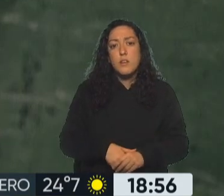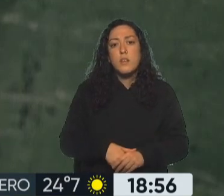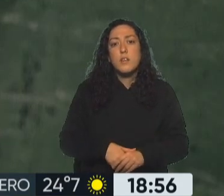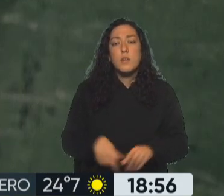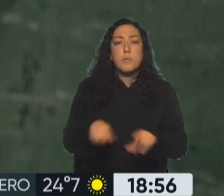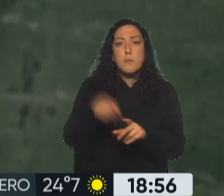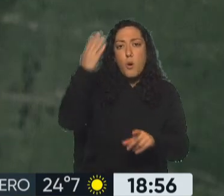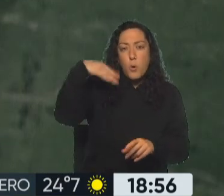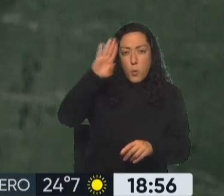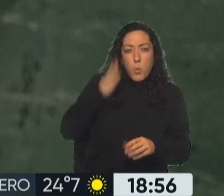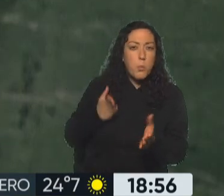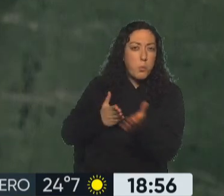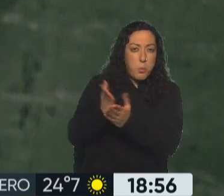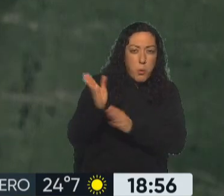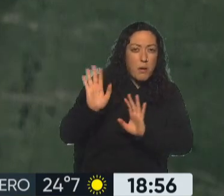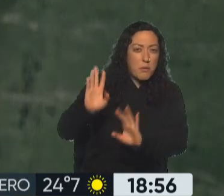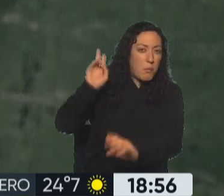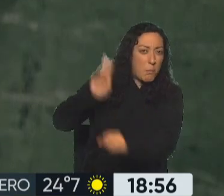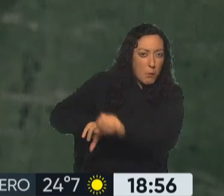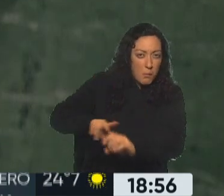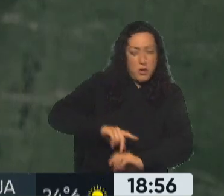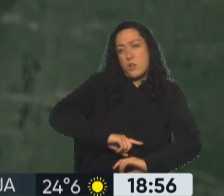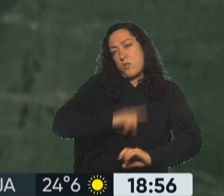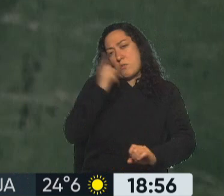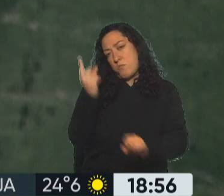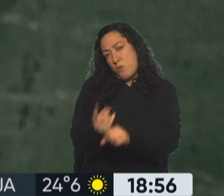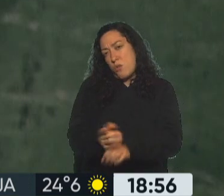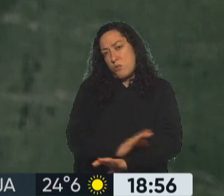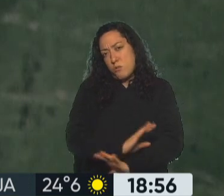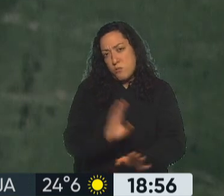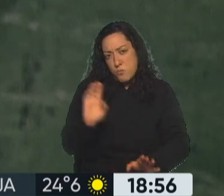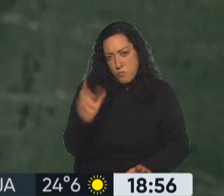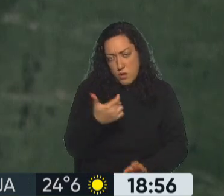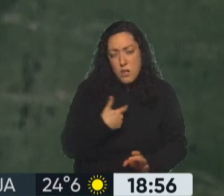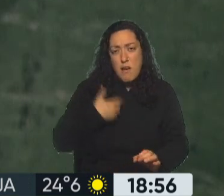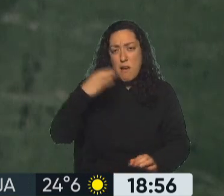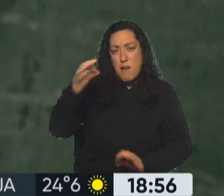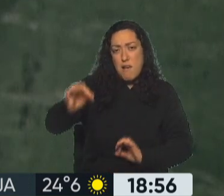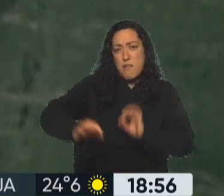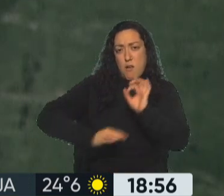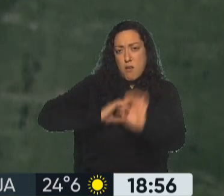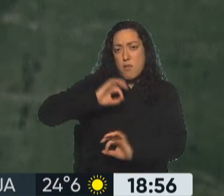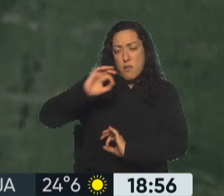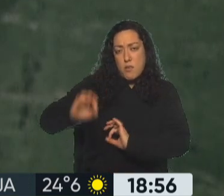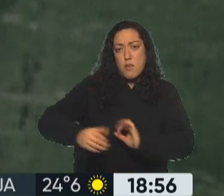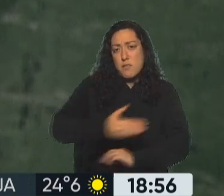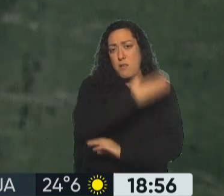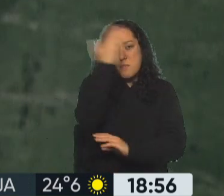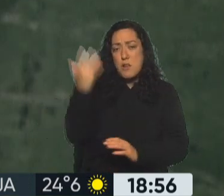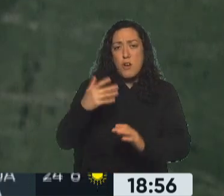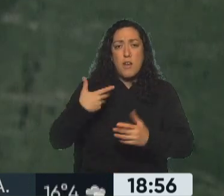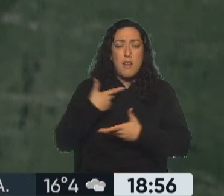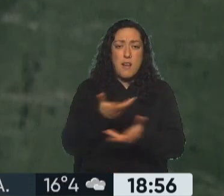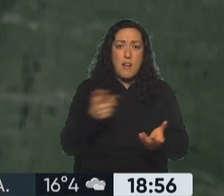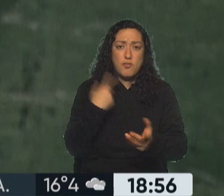contra Cuba es inadmisible. Año tras año, esta Asamblea General reclama por